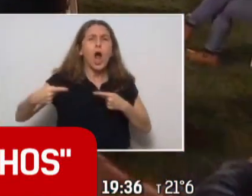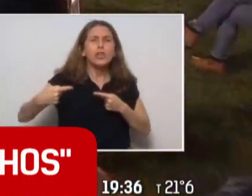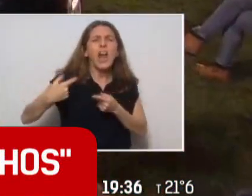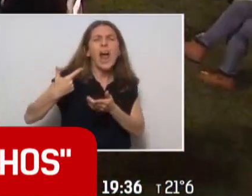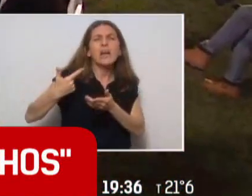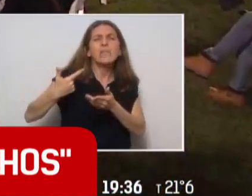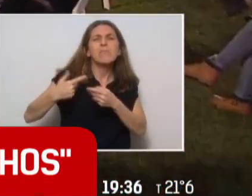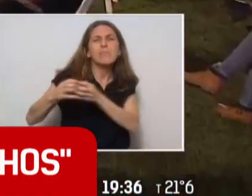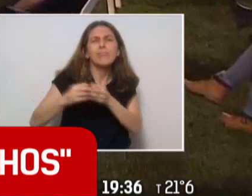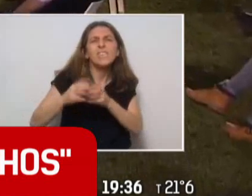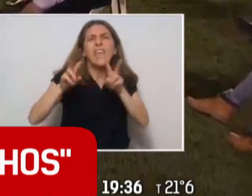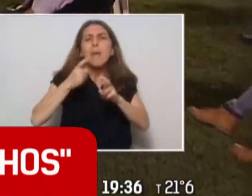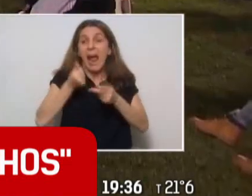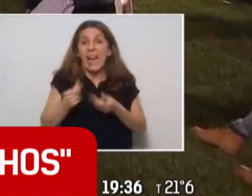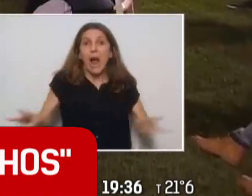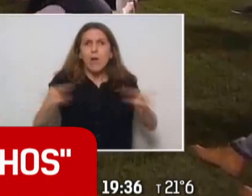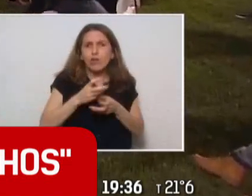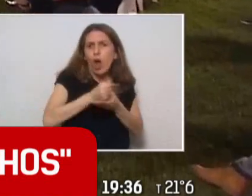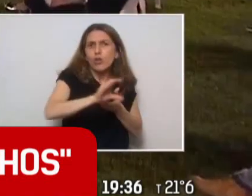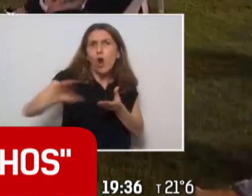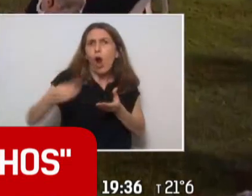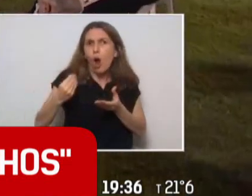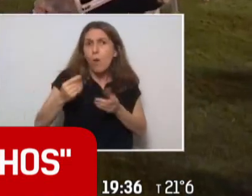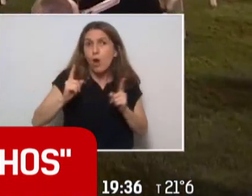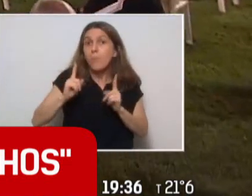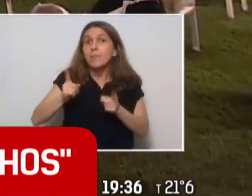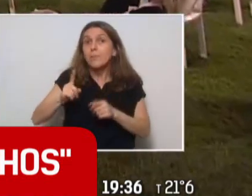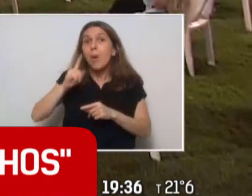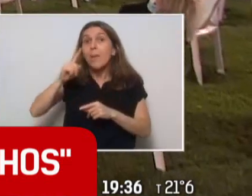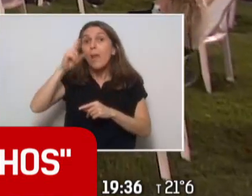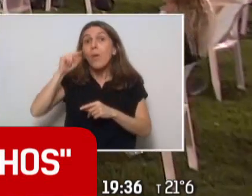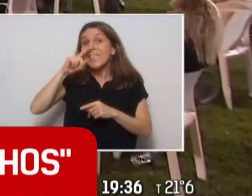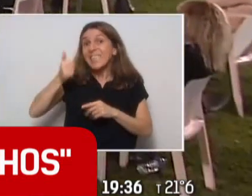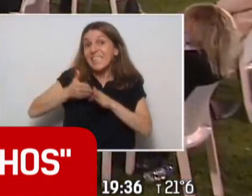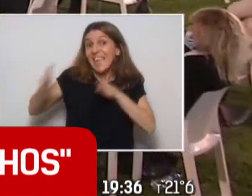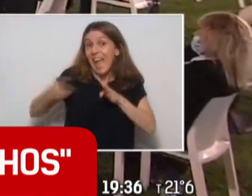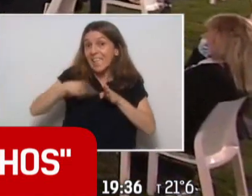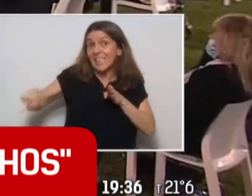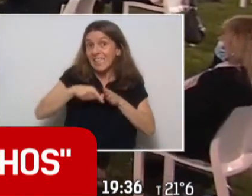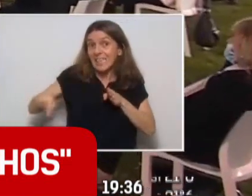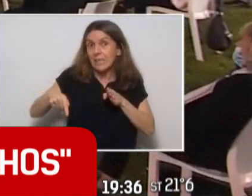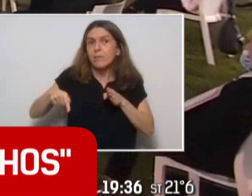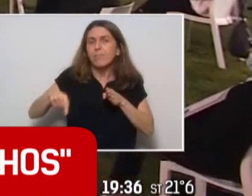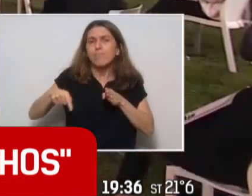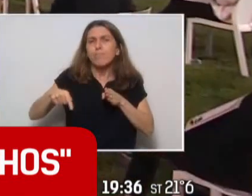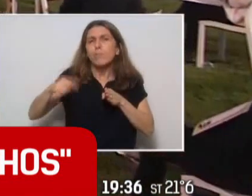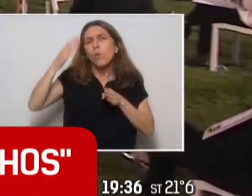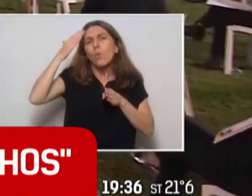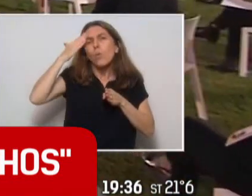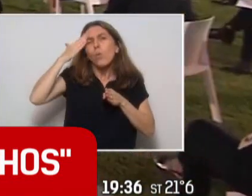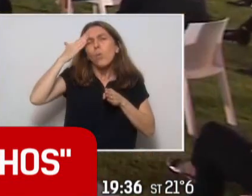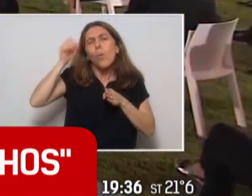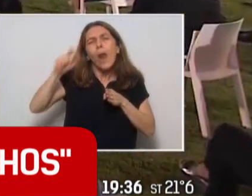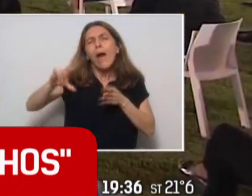del ingreso. Eran años en que en el mundo se imponía la idea de la distribución